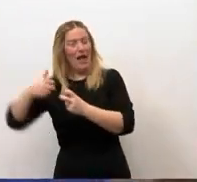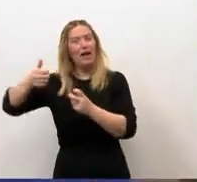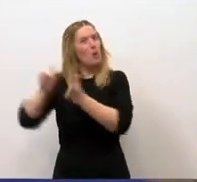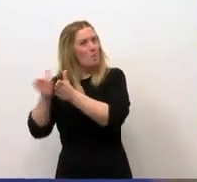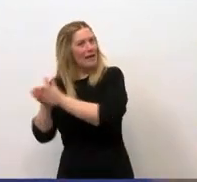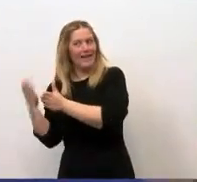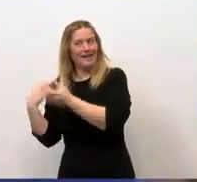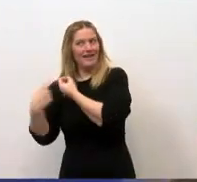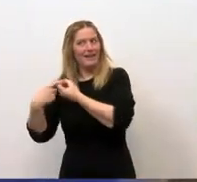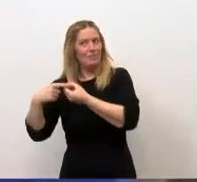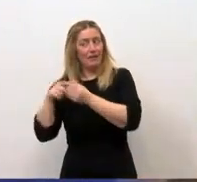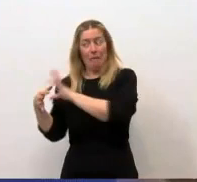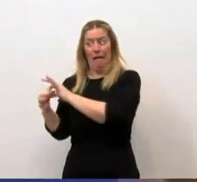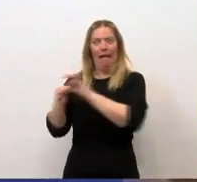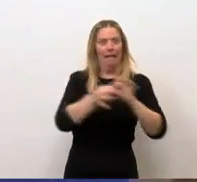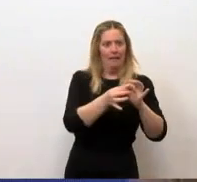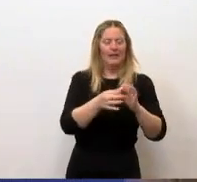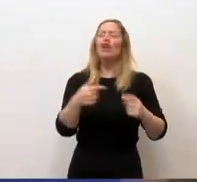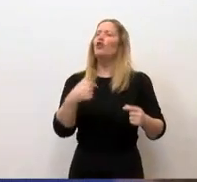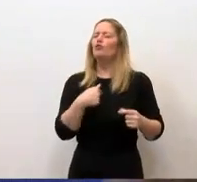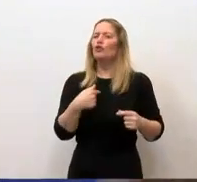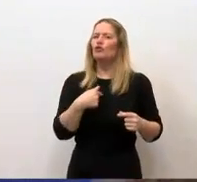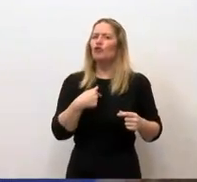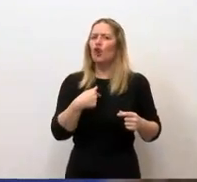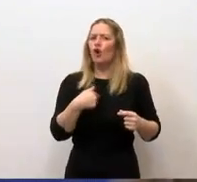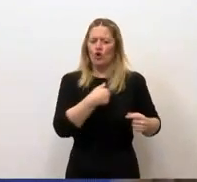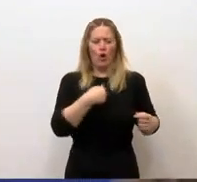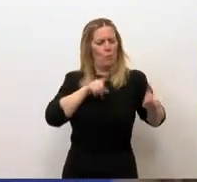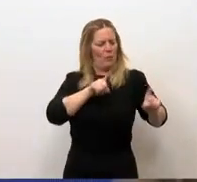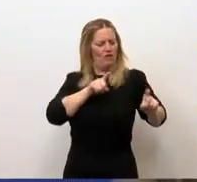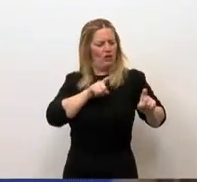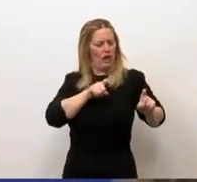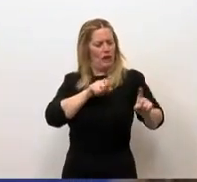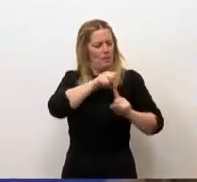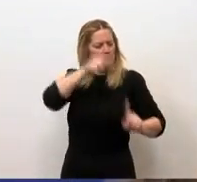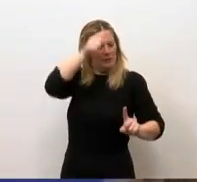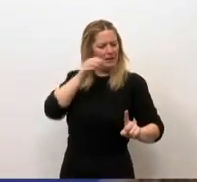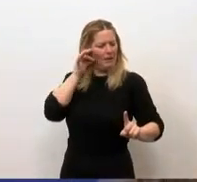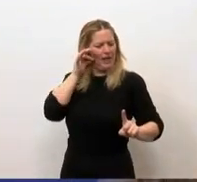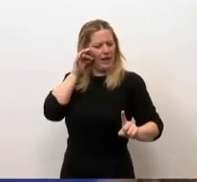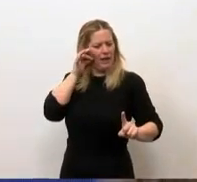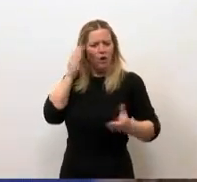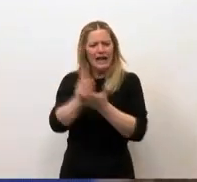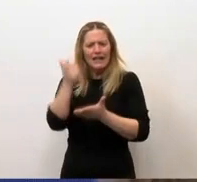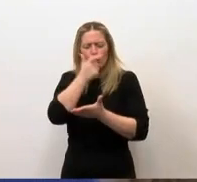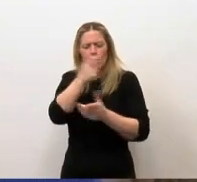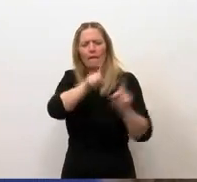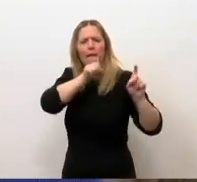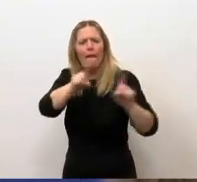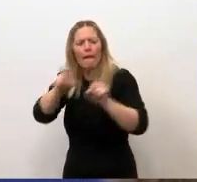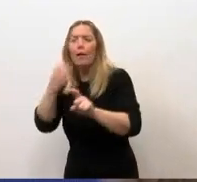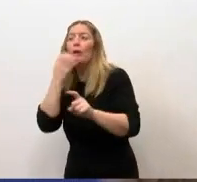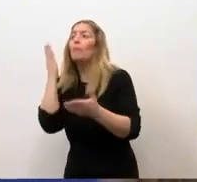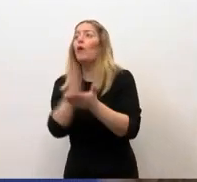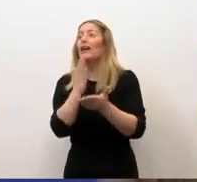de cómo incorporo yo la docencia, la perspectiva en la docencia de química